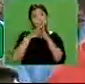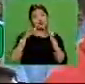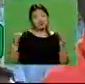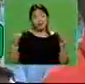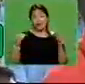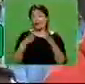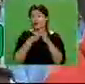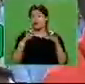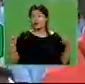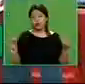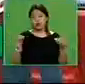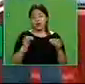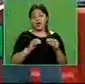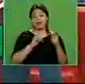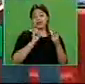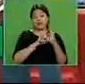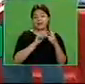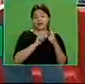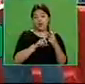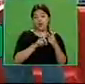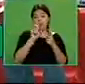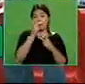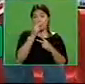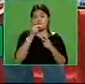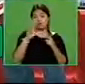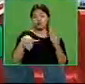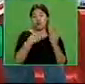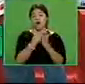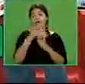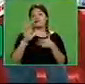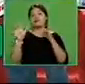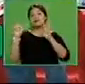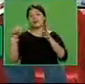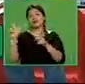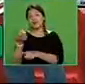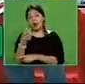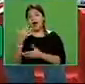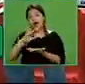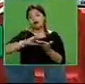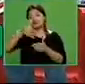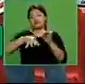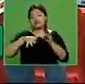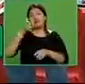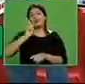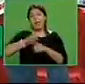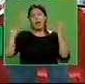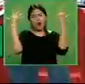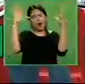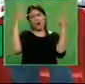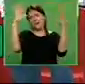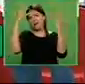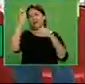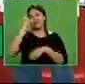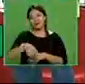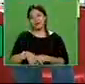primaria, desde el segundo grado hasta sexto grado, tenga su canaimita. Eso merece un aplauso